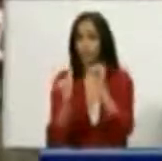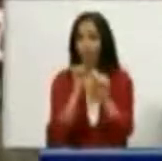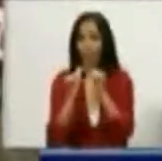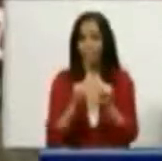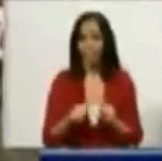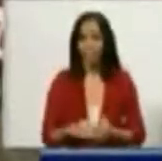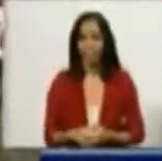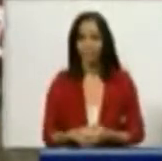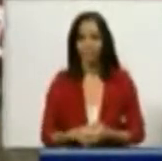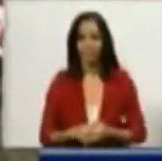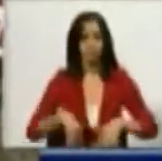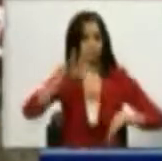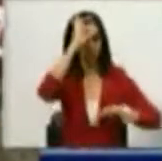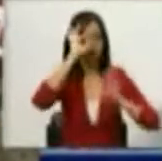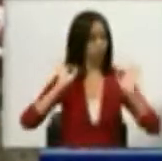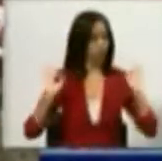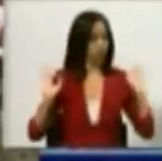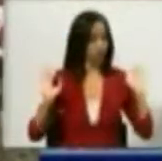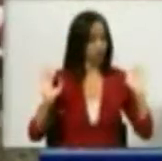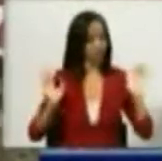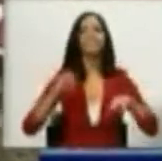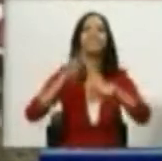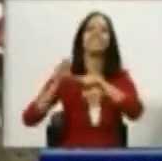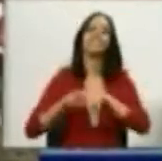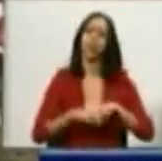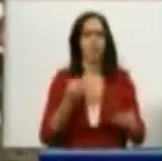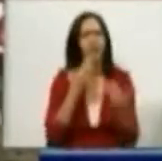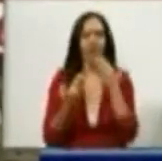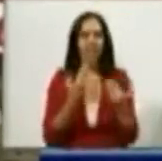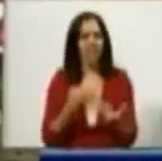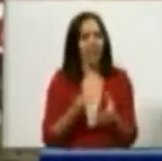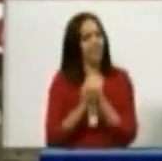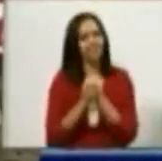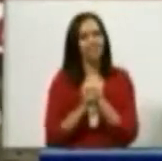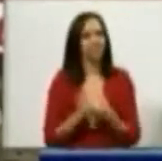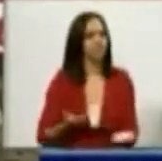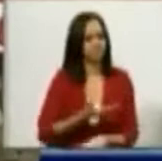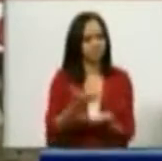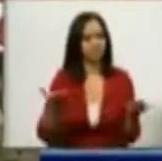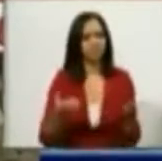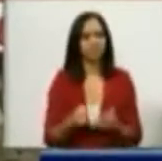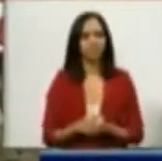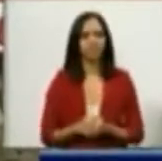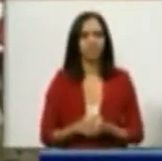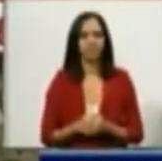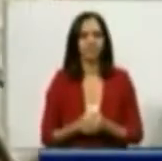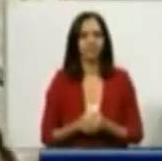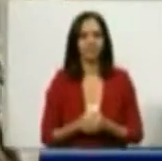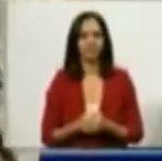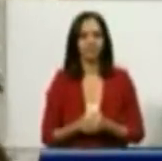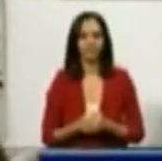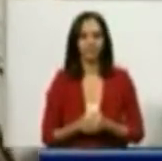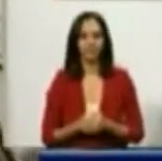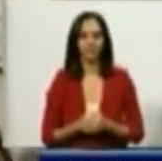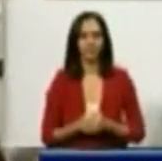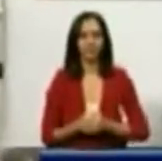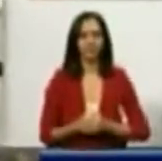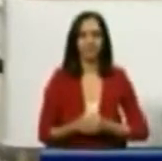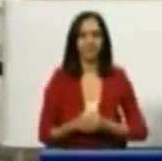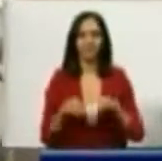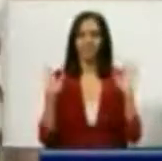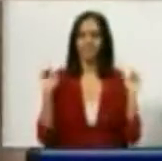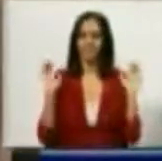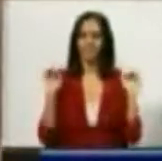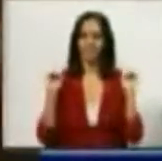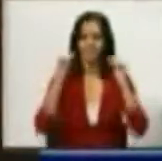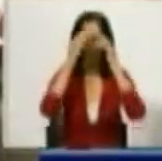no sé nada siéntese por favor Gracias muchachos allá terminó este muchacha termine